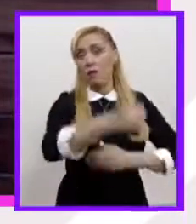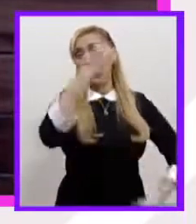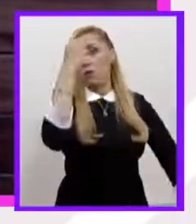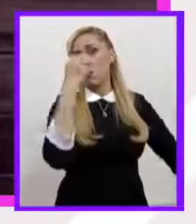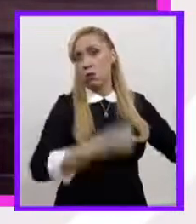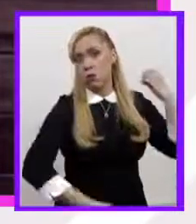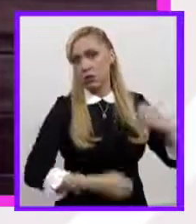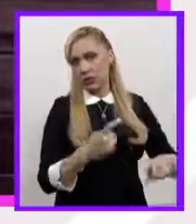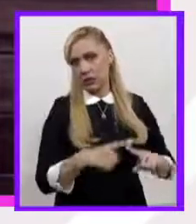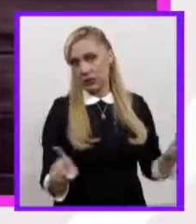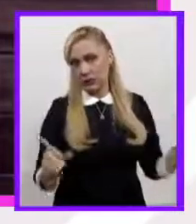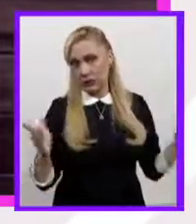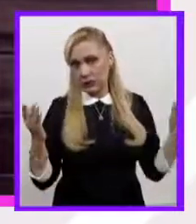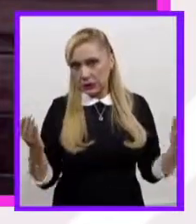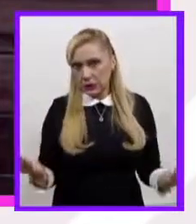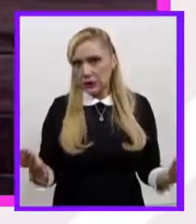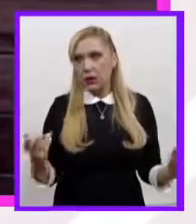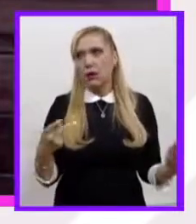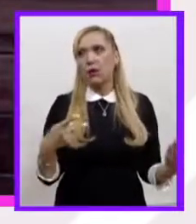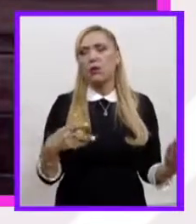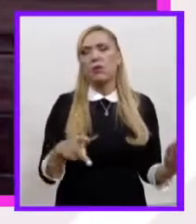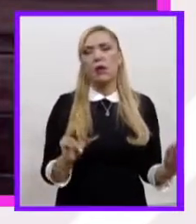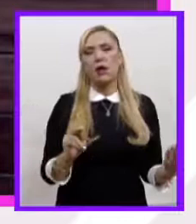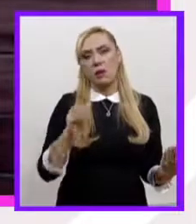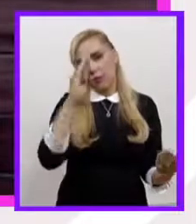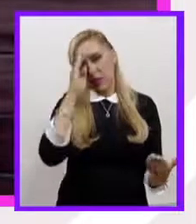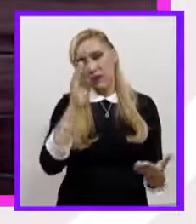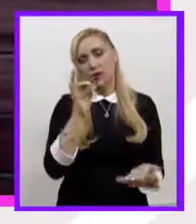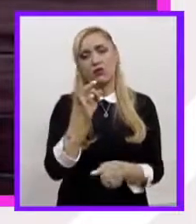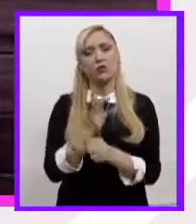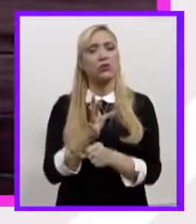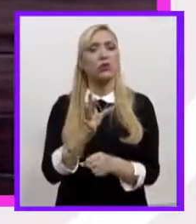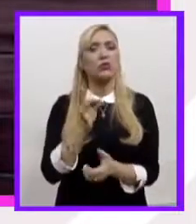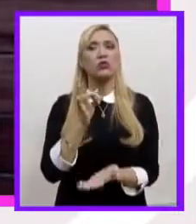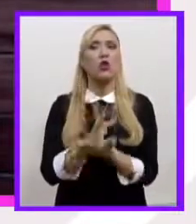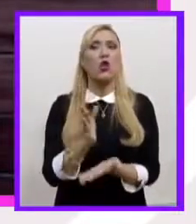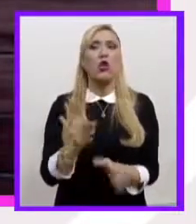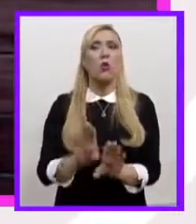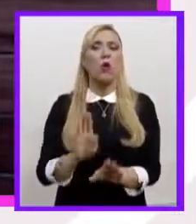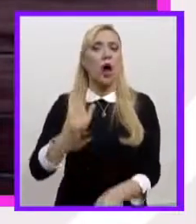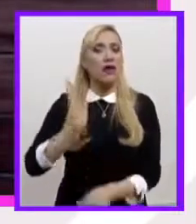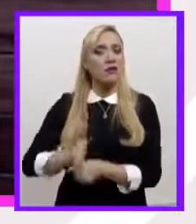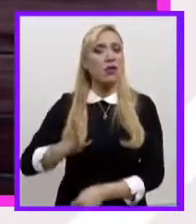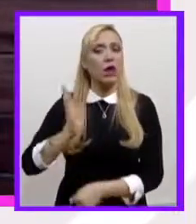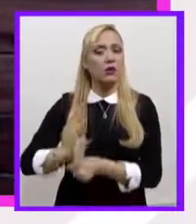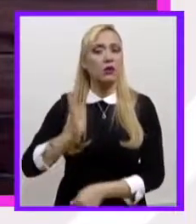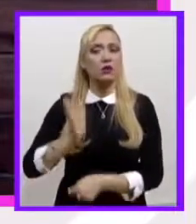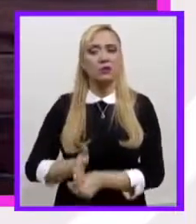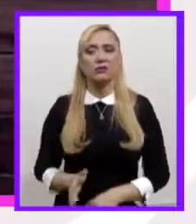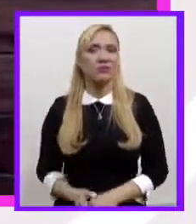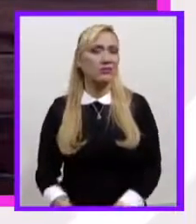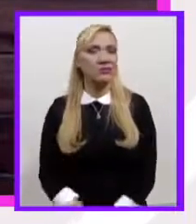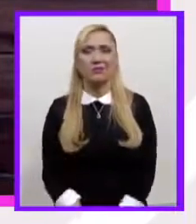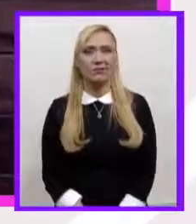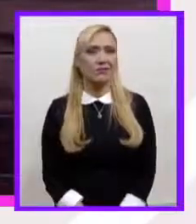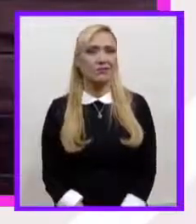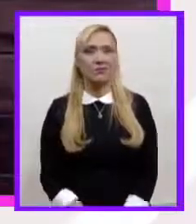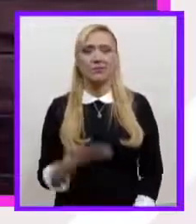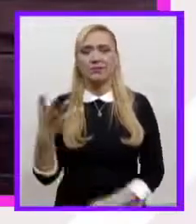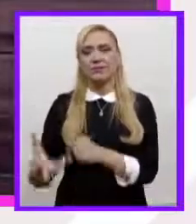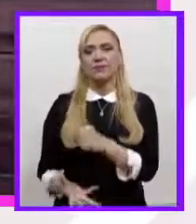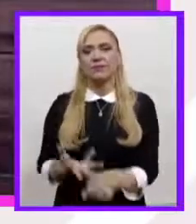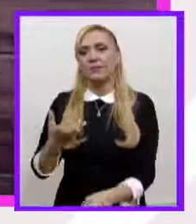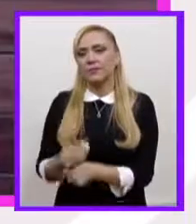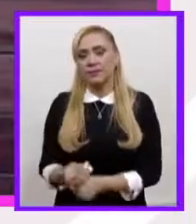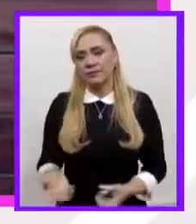es una coerción, pero que no se reduce a una sanción, ¿no? A una sanción que puede incluso perseguir una reparación,